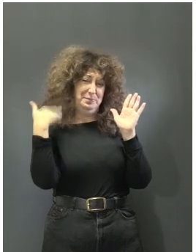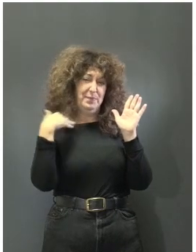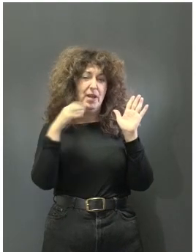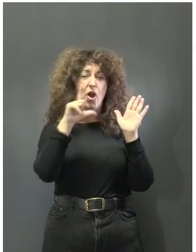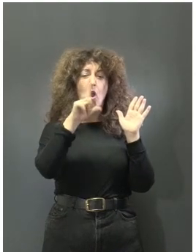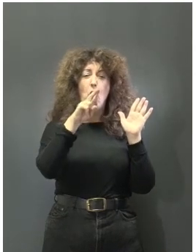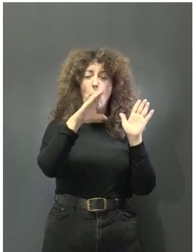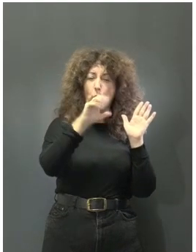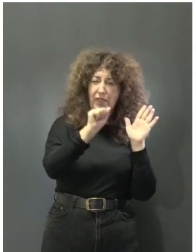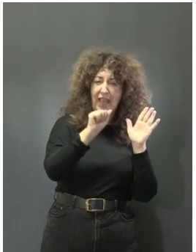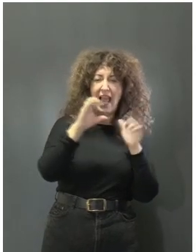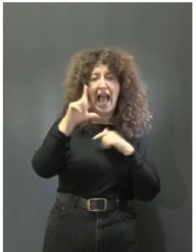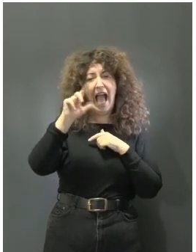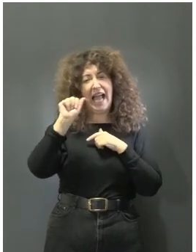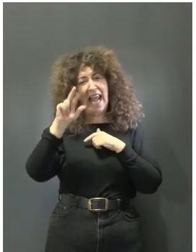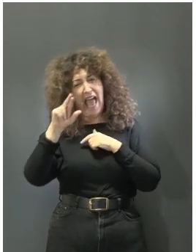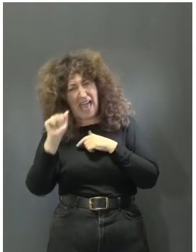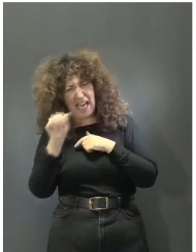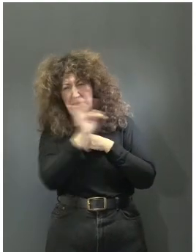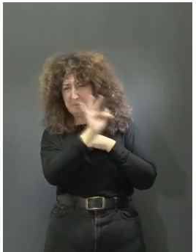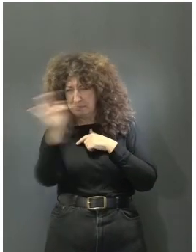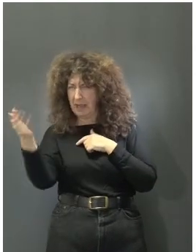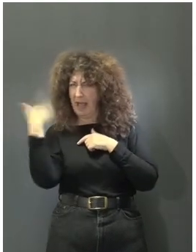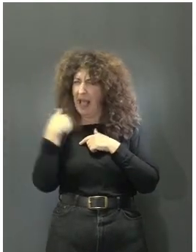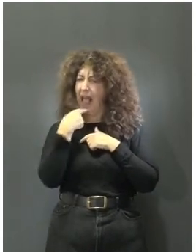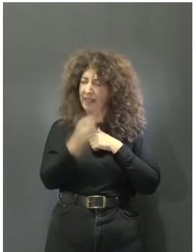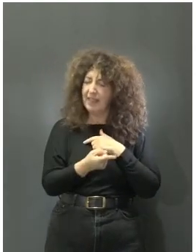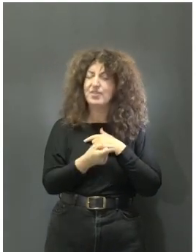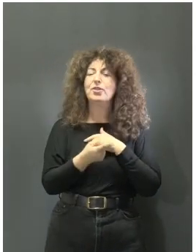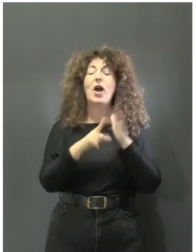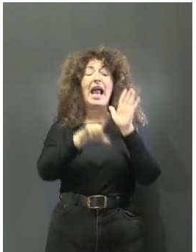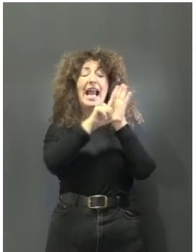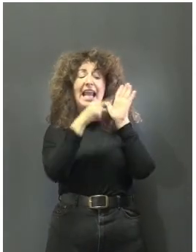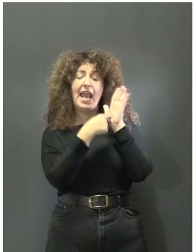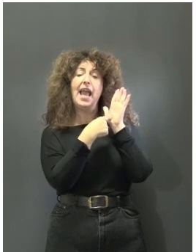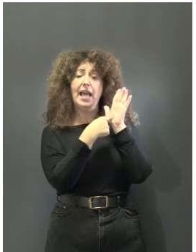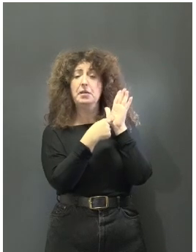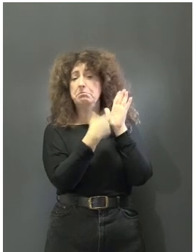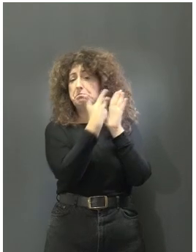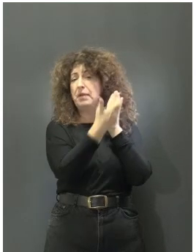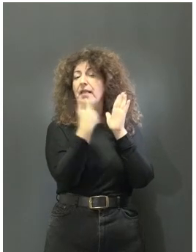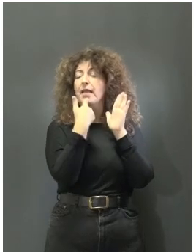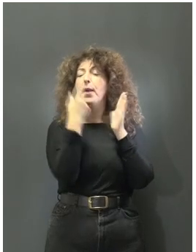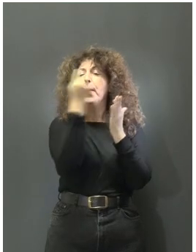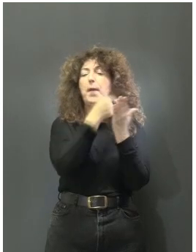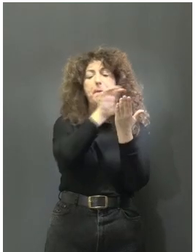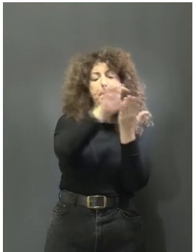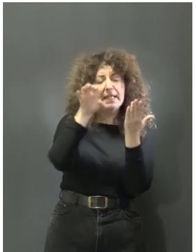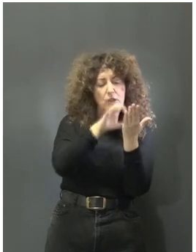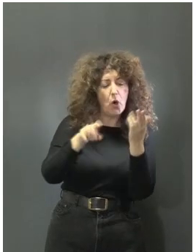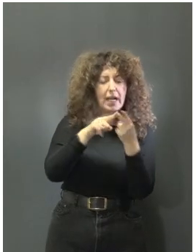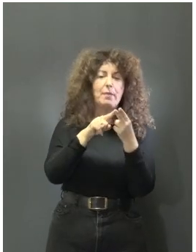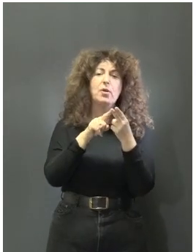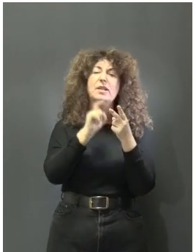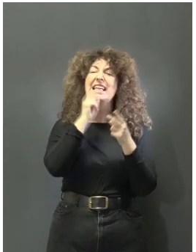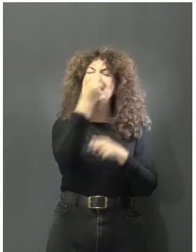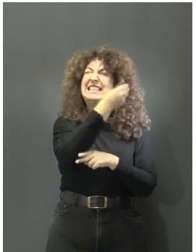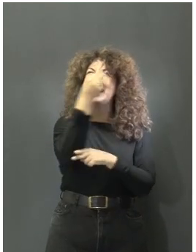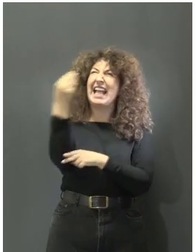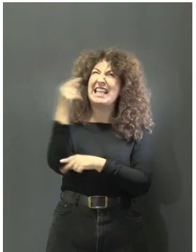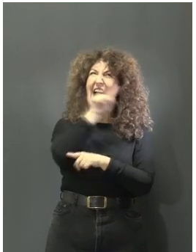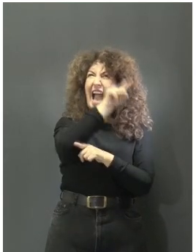que han estado en las anteriores mesas. Se habla de pictogramas, señalización, lectura